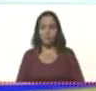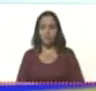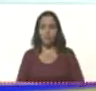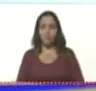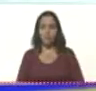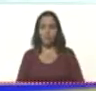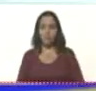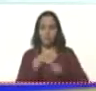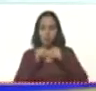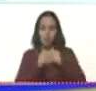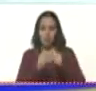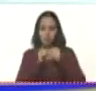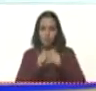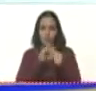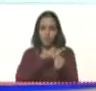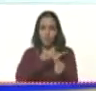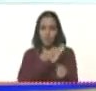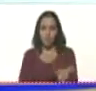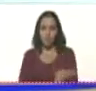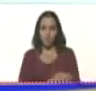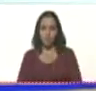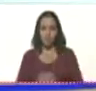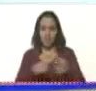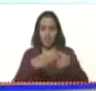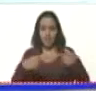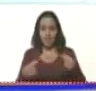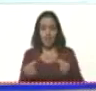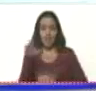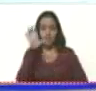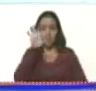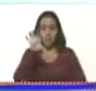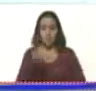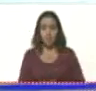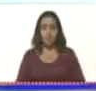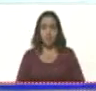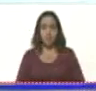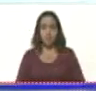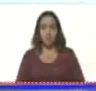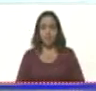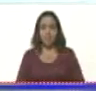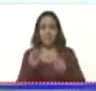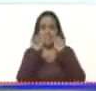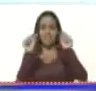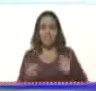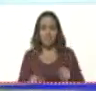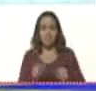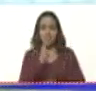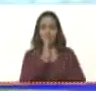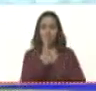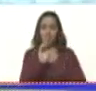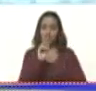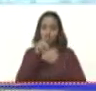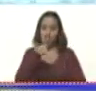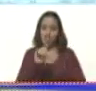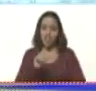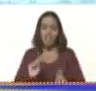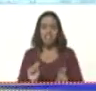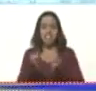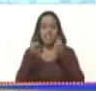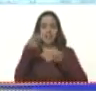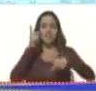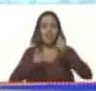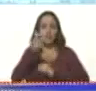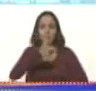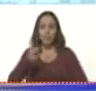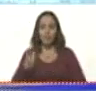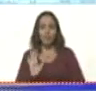Para seguir fortaleciendo el carnet de la patria, el sistema de bonos, que le salva a la patria más de uno,